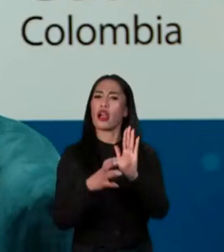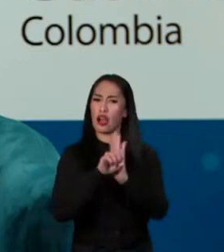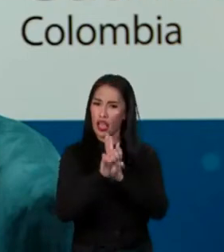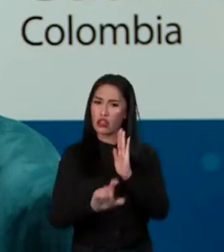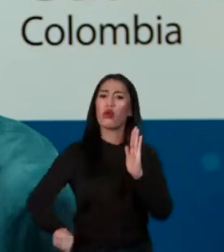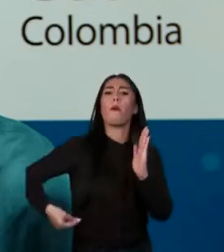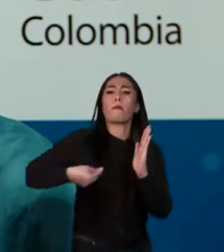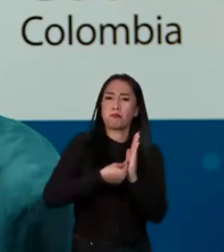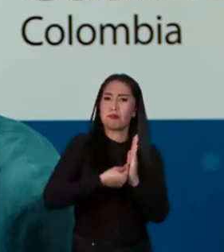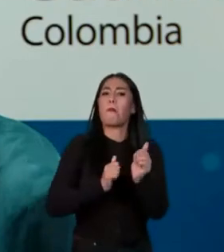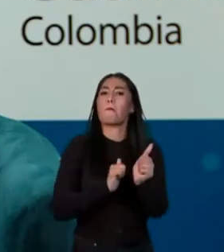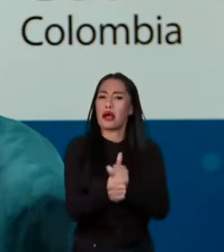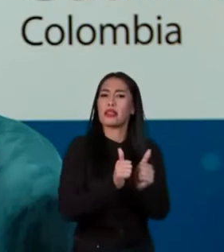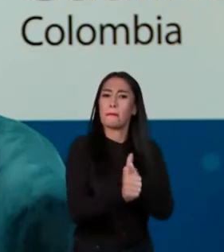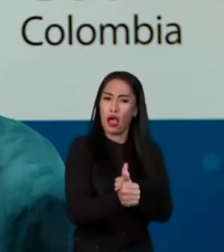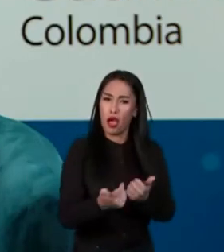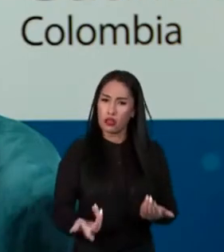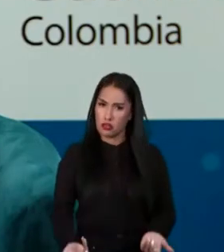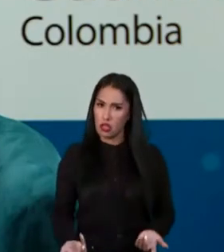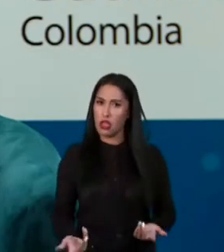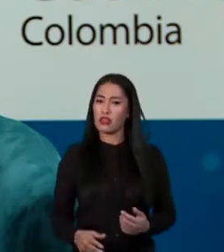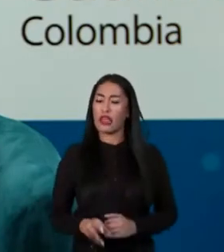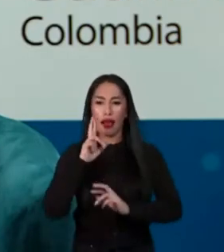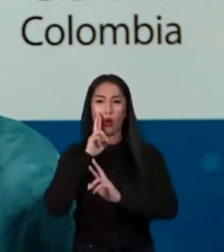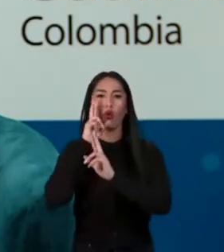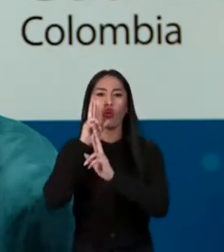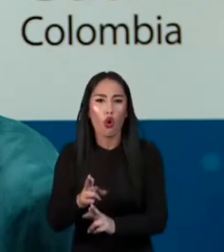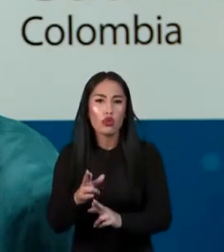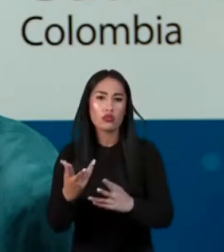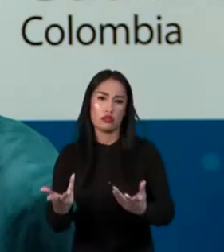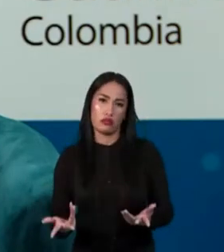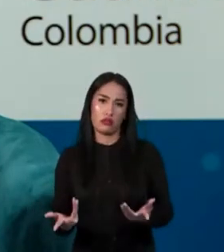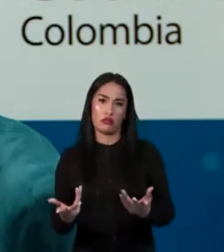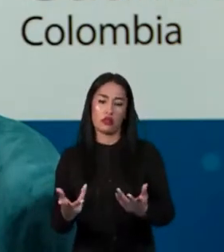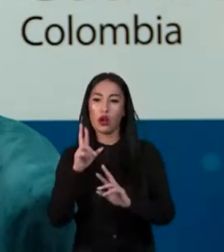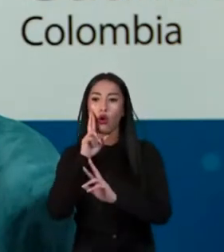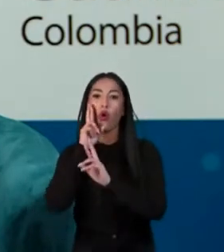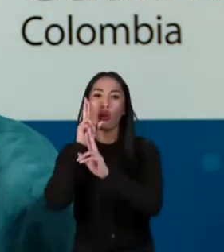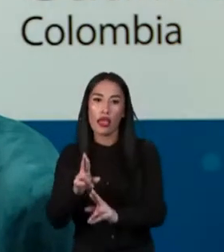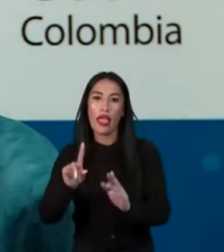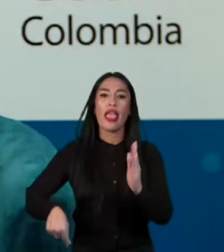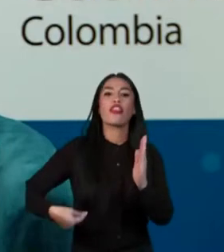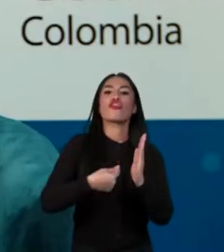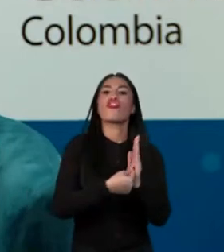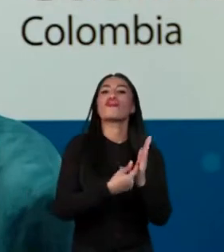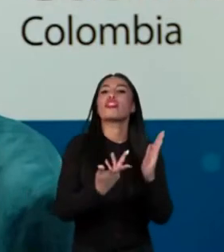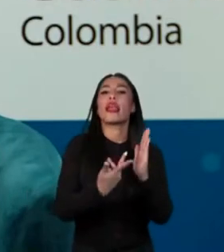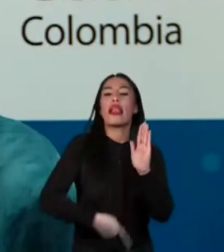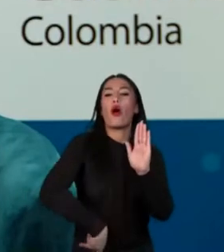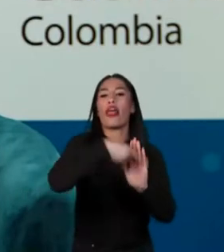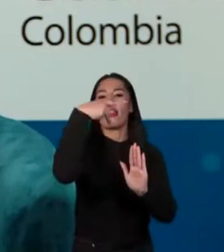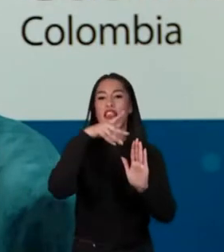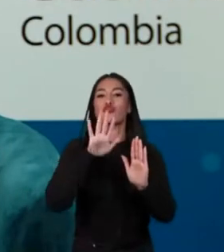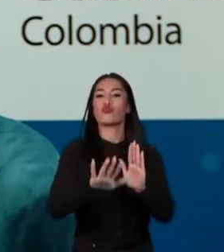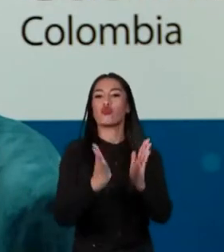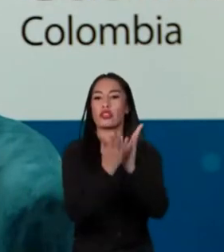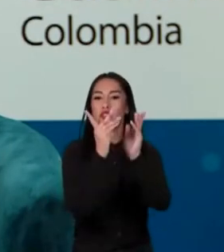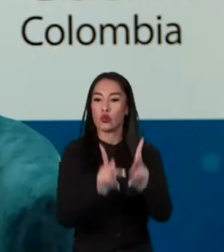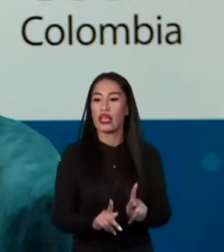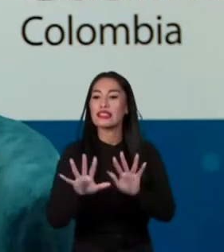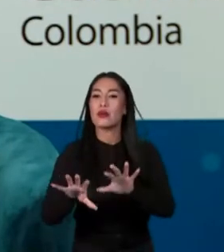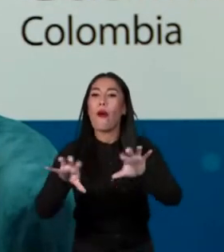entorno y mirar para dónde vamos también tenemos que darle valor la académica del estudiante en las actividades